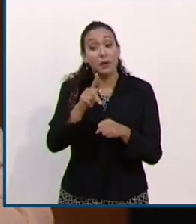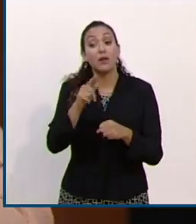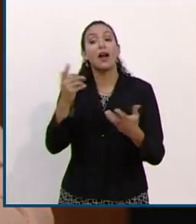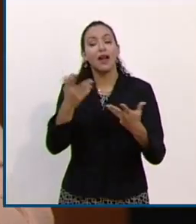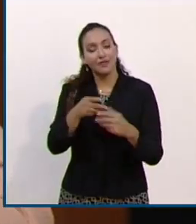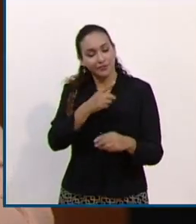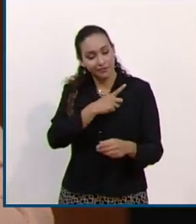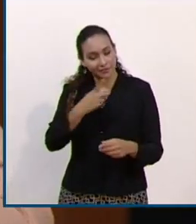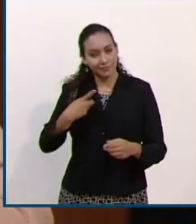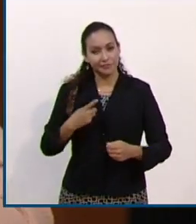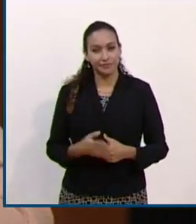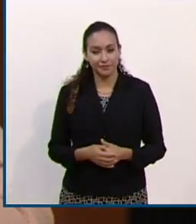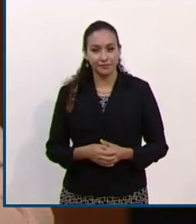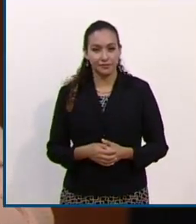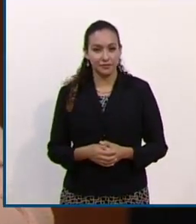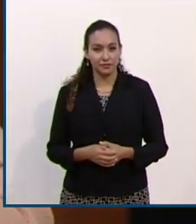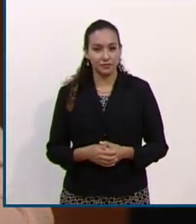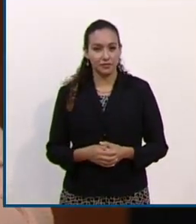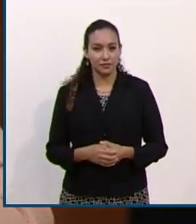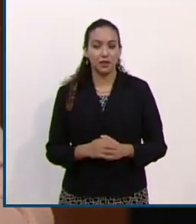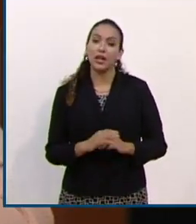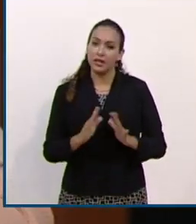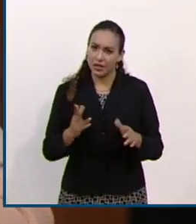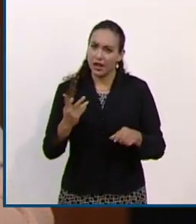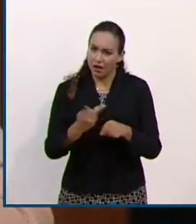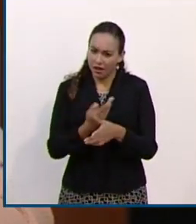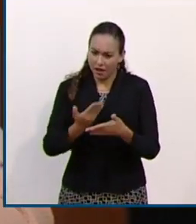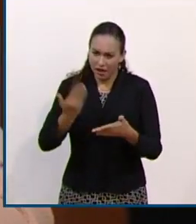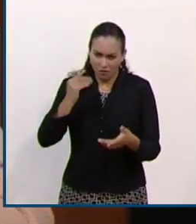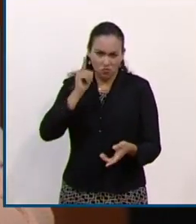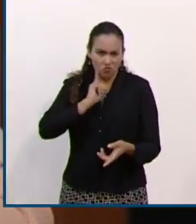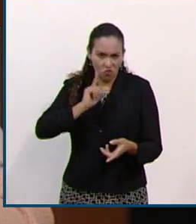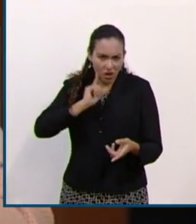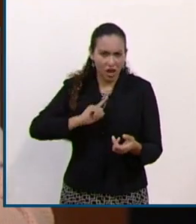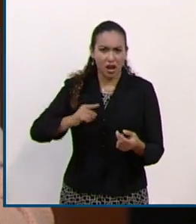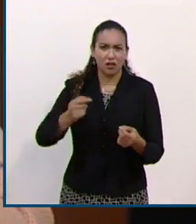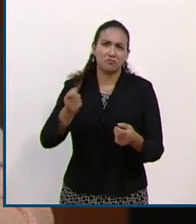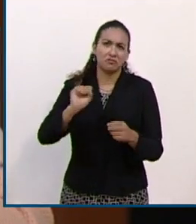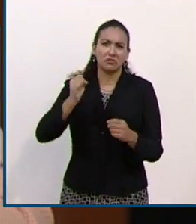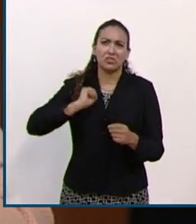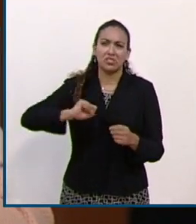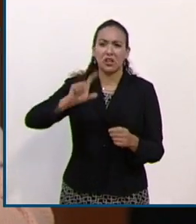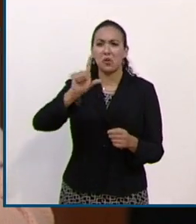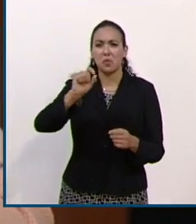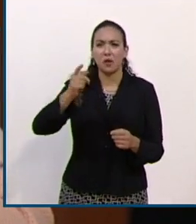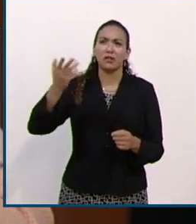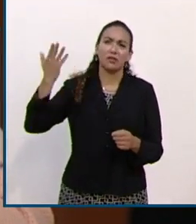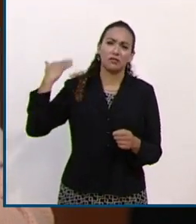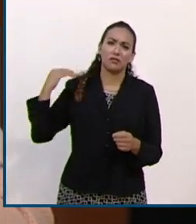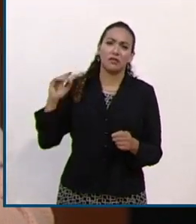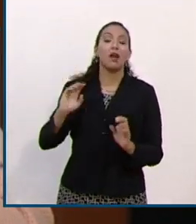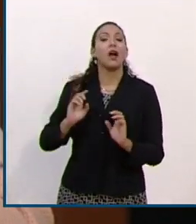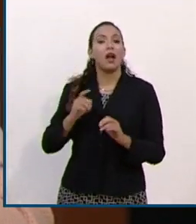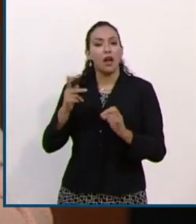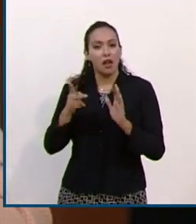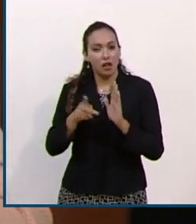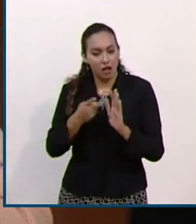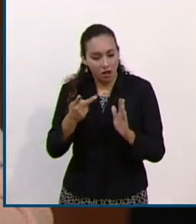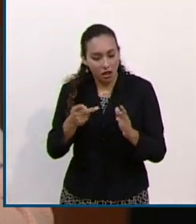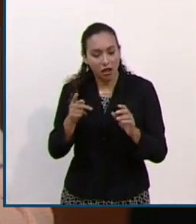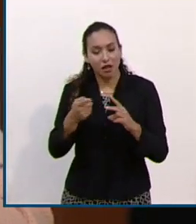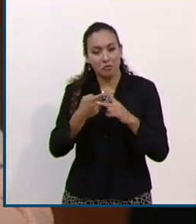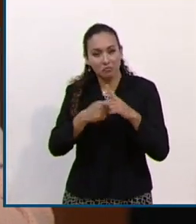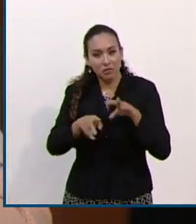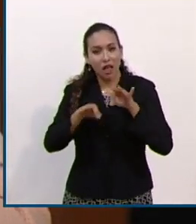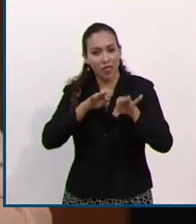respecto. Porque ya se vio que muchas mujeres durante el siglo XX se incorporaron a la vida pública,